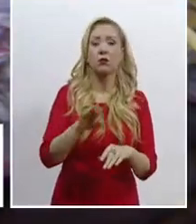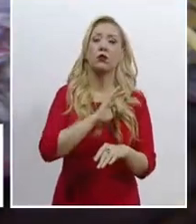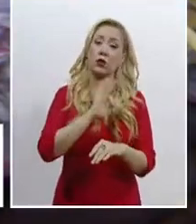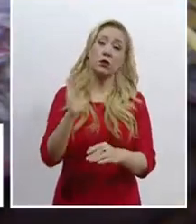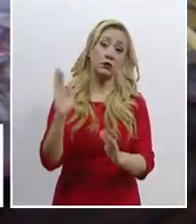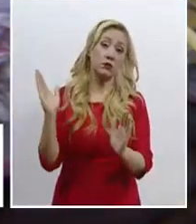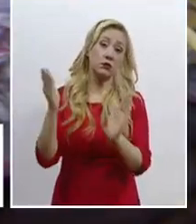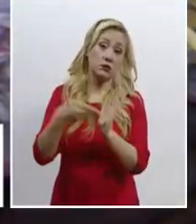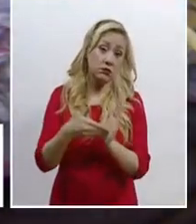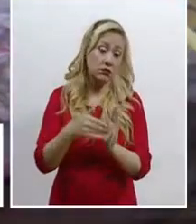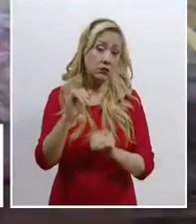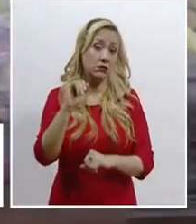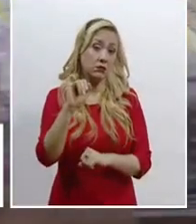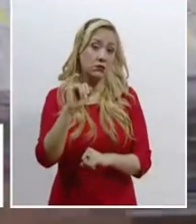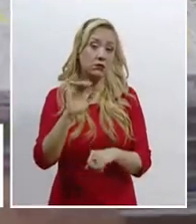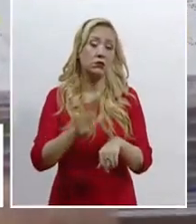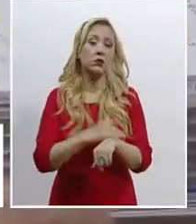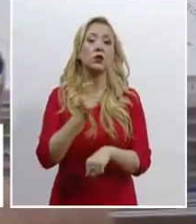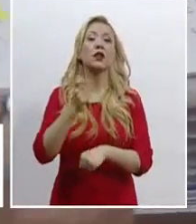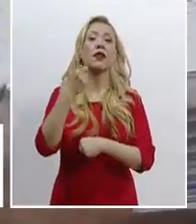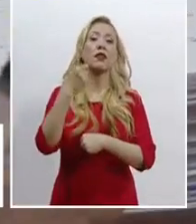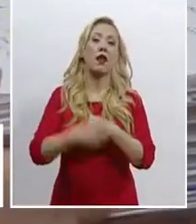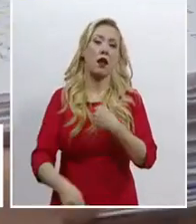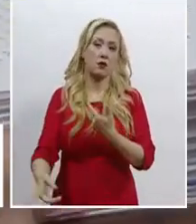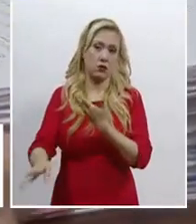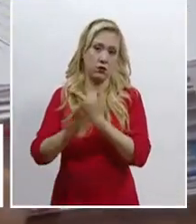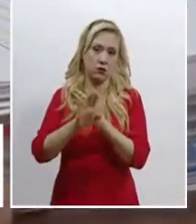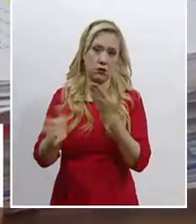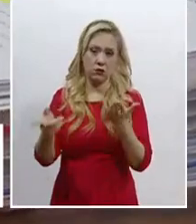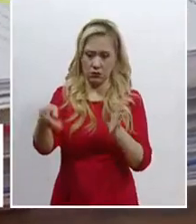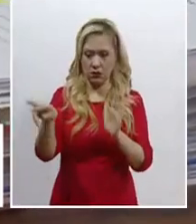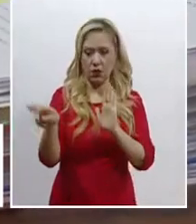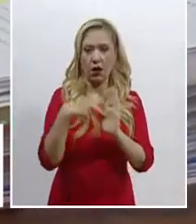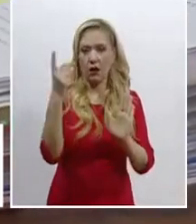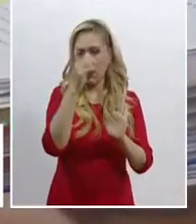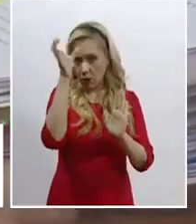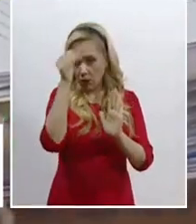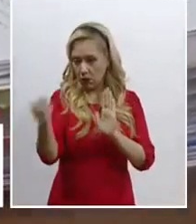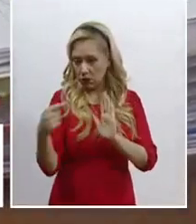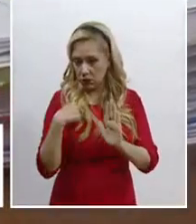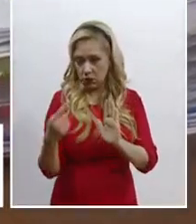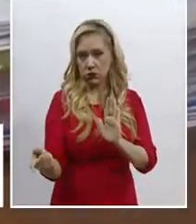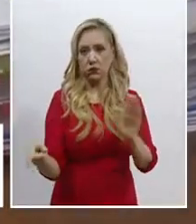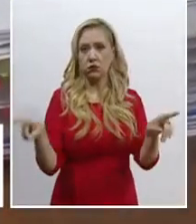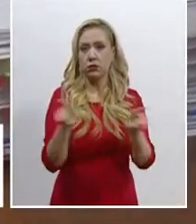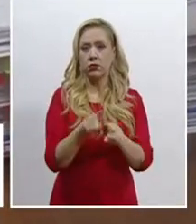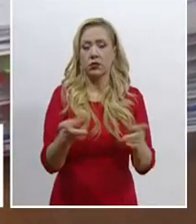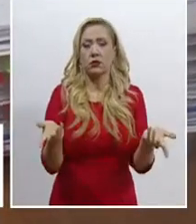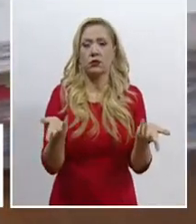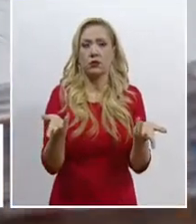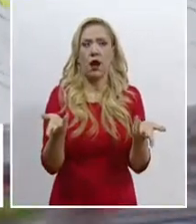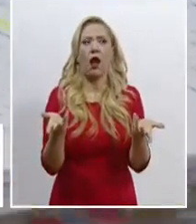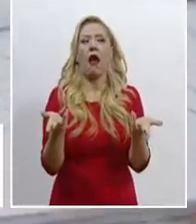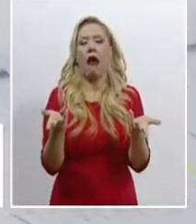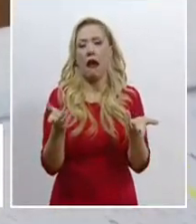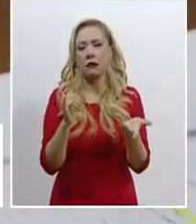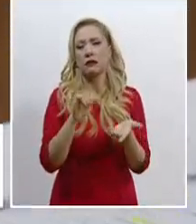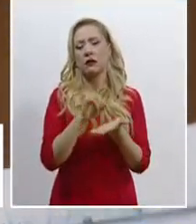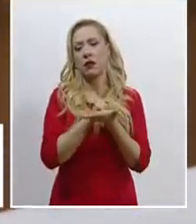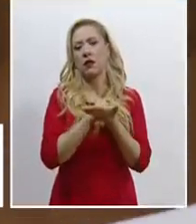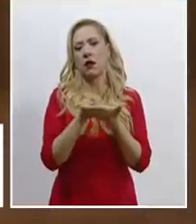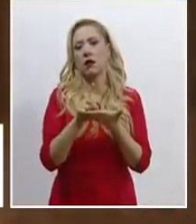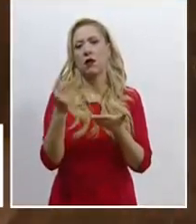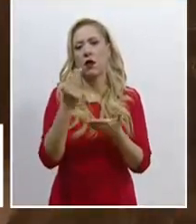de una sanción adicional por concepto de daños punitivos. Indicó que, de acuerdo con la doctrina que ha desarrollado con relación al derecho a una